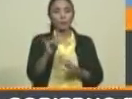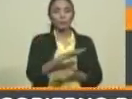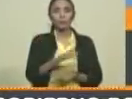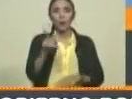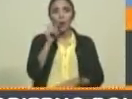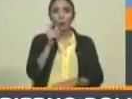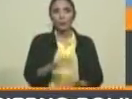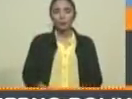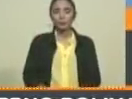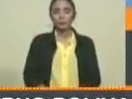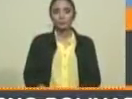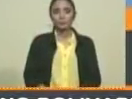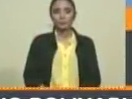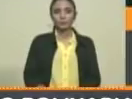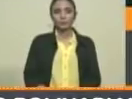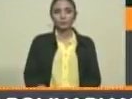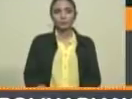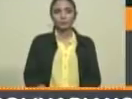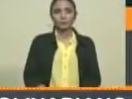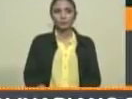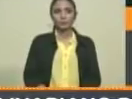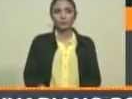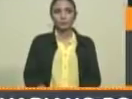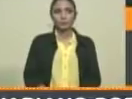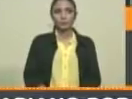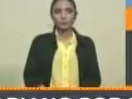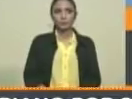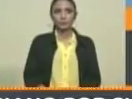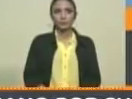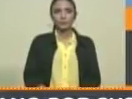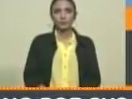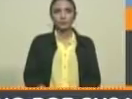Tienes tu destino garantizado. La sequetud.